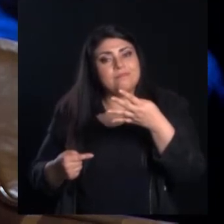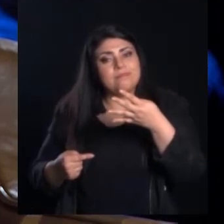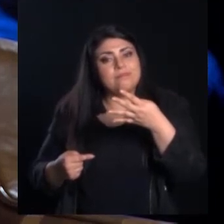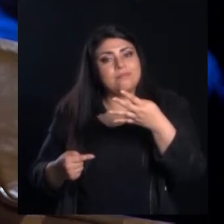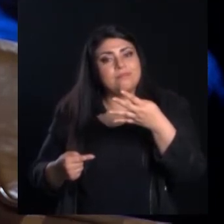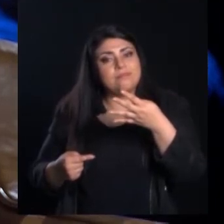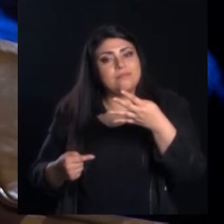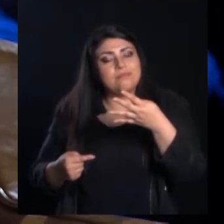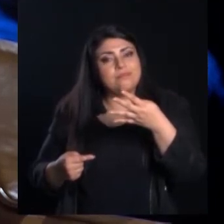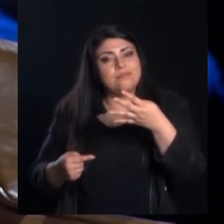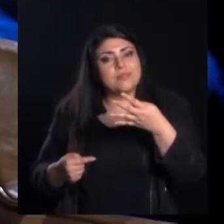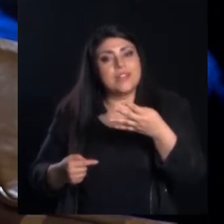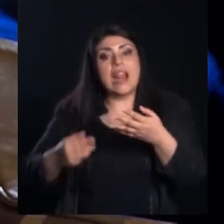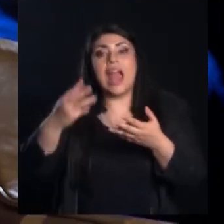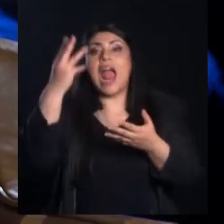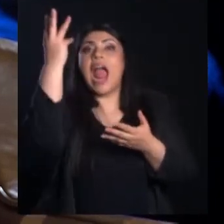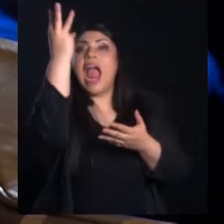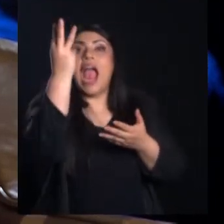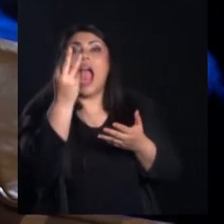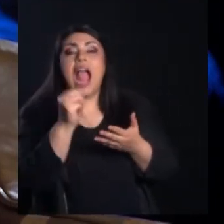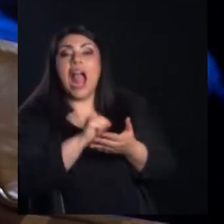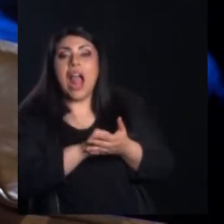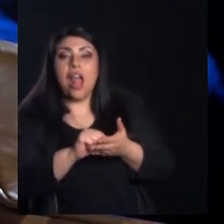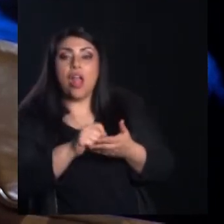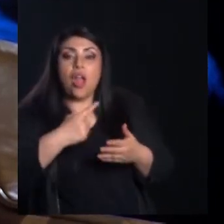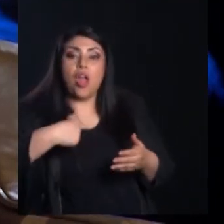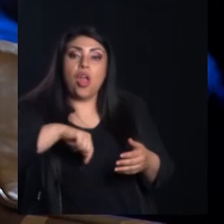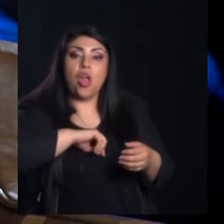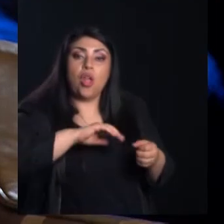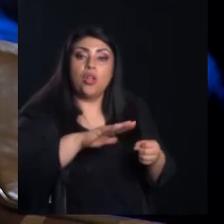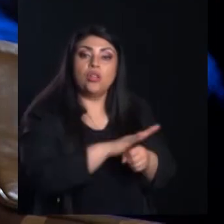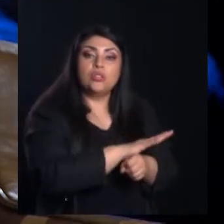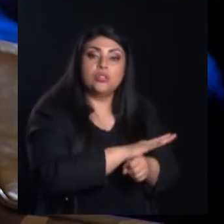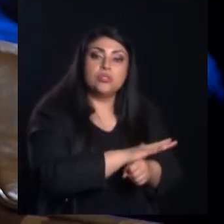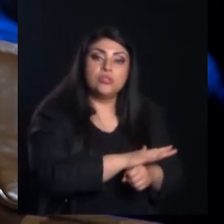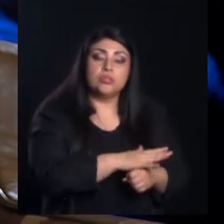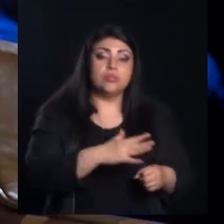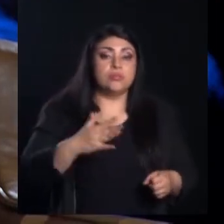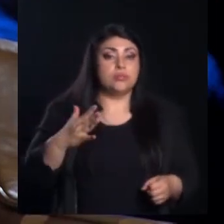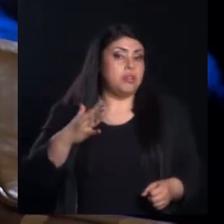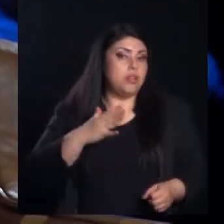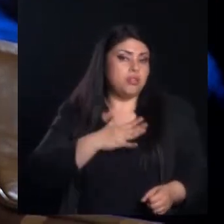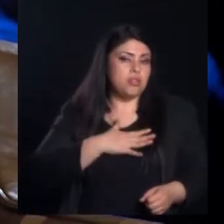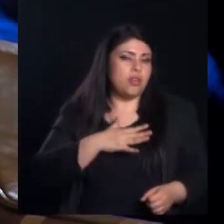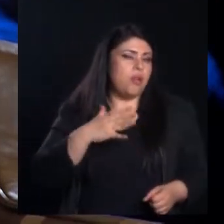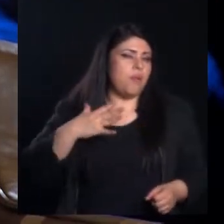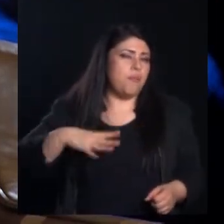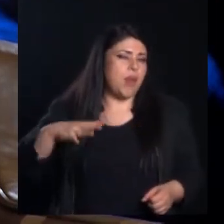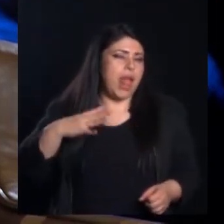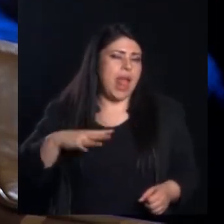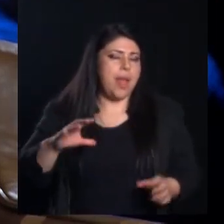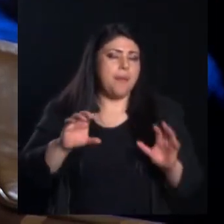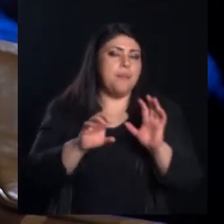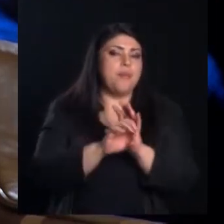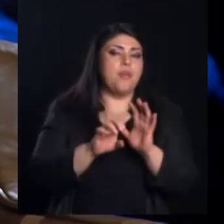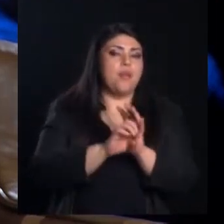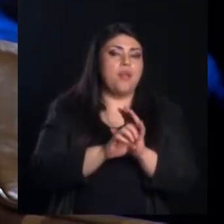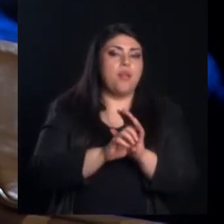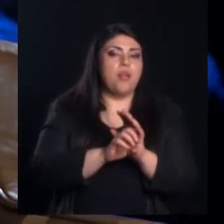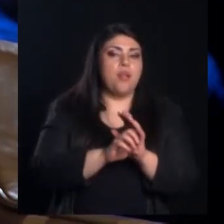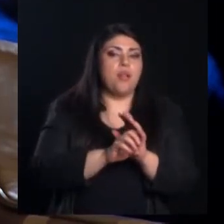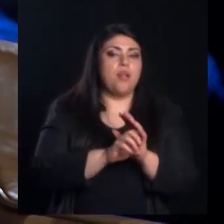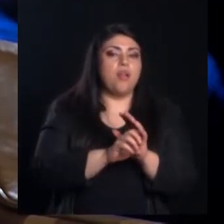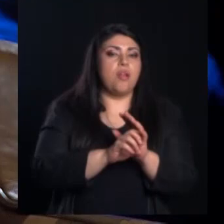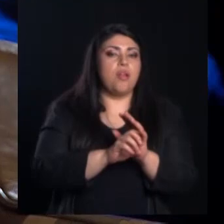espíritu santo viene y llena o sea no me siento o no se